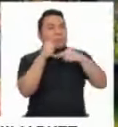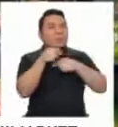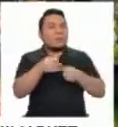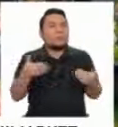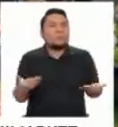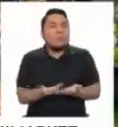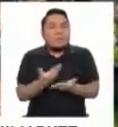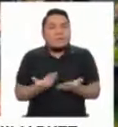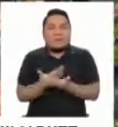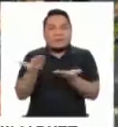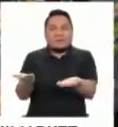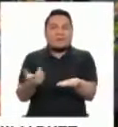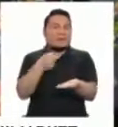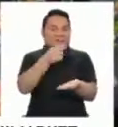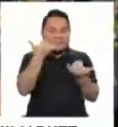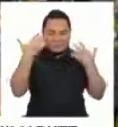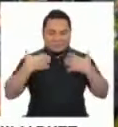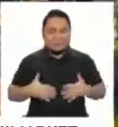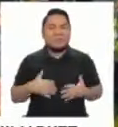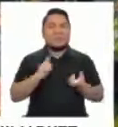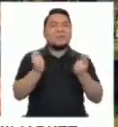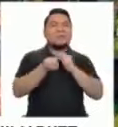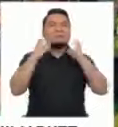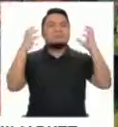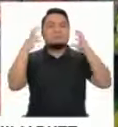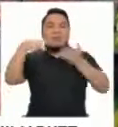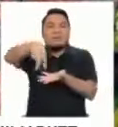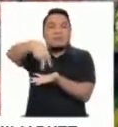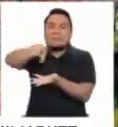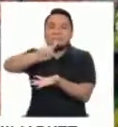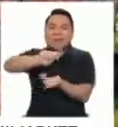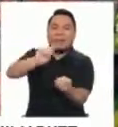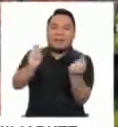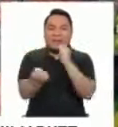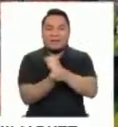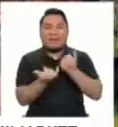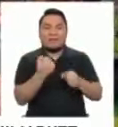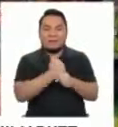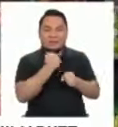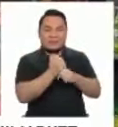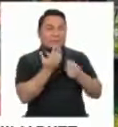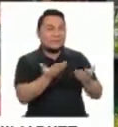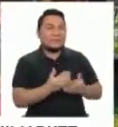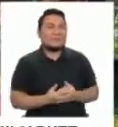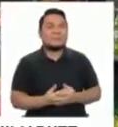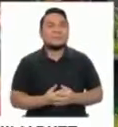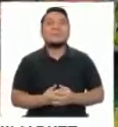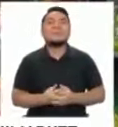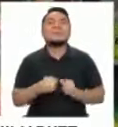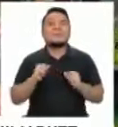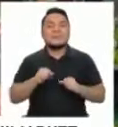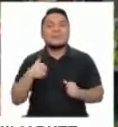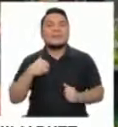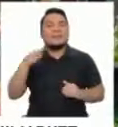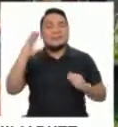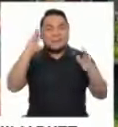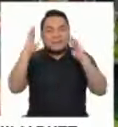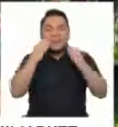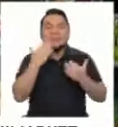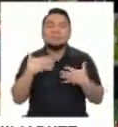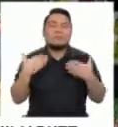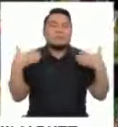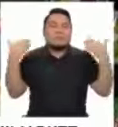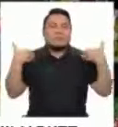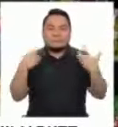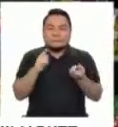nueva de ahora cambiar de rubro de trabajo. En verdad súper feliz, súper emocionado estos cambios que nos está